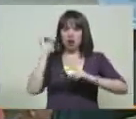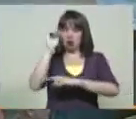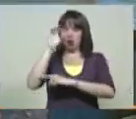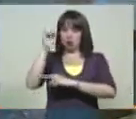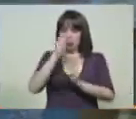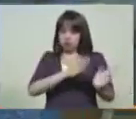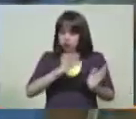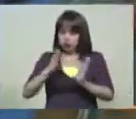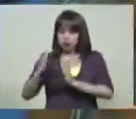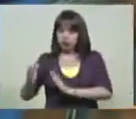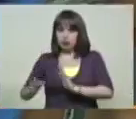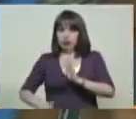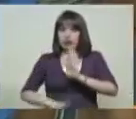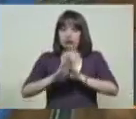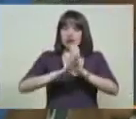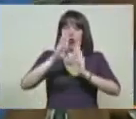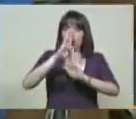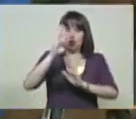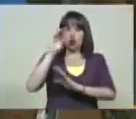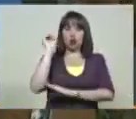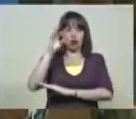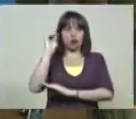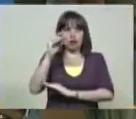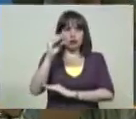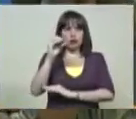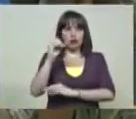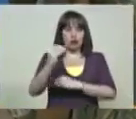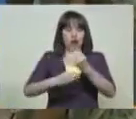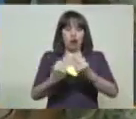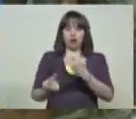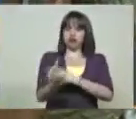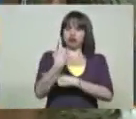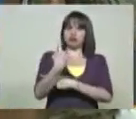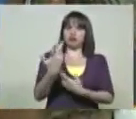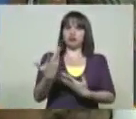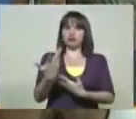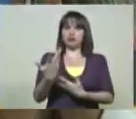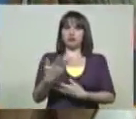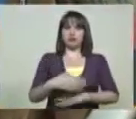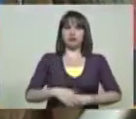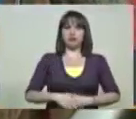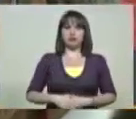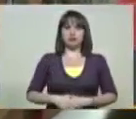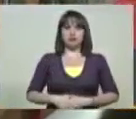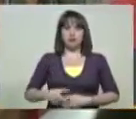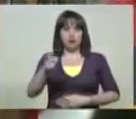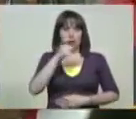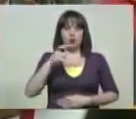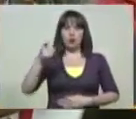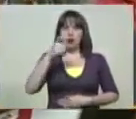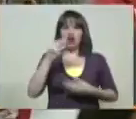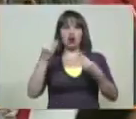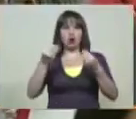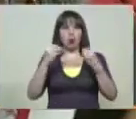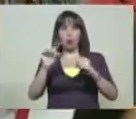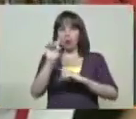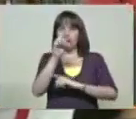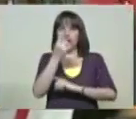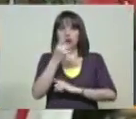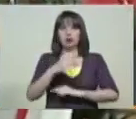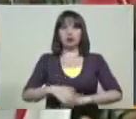y de desarrollo del congreso nos obligan a buscar la fuente primaria